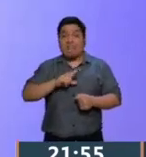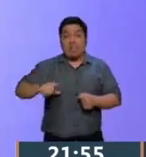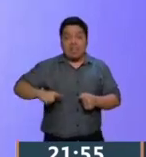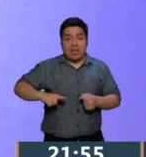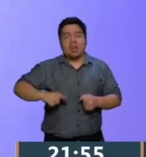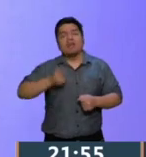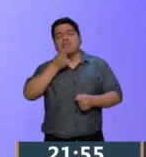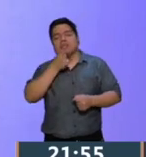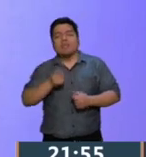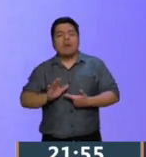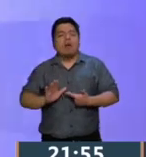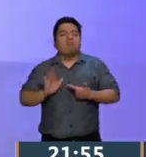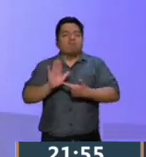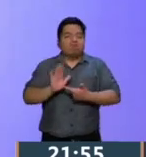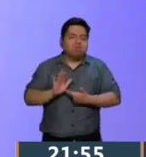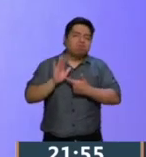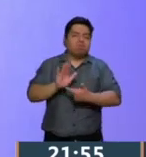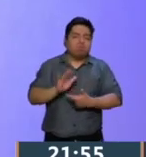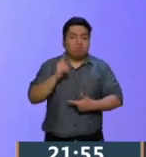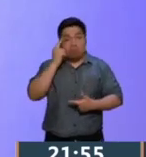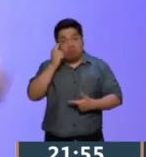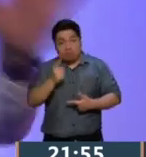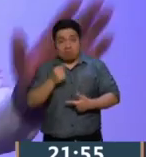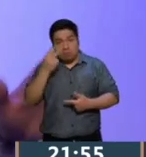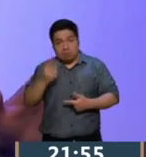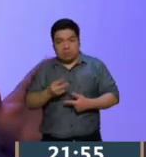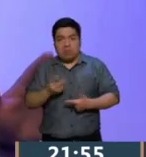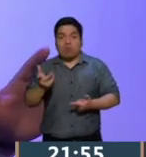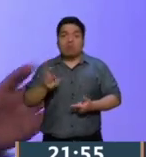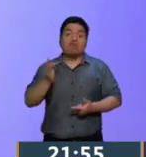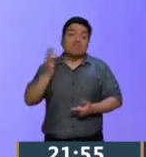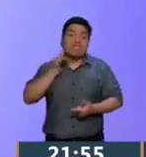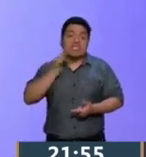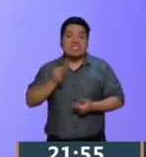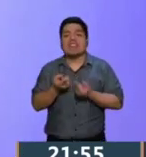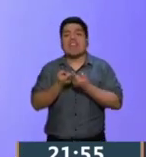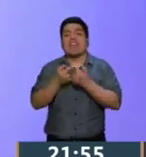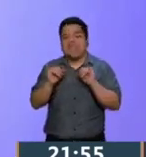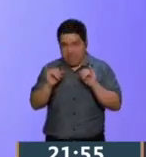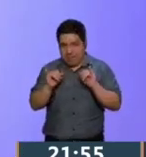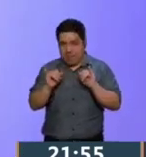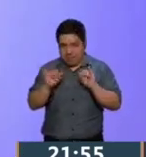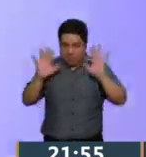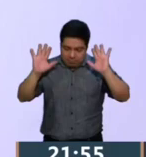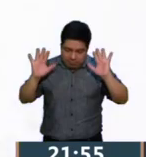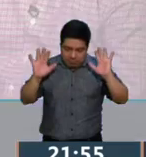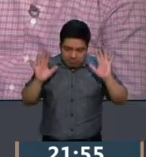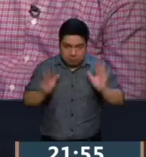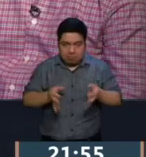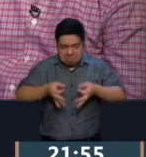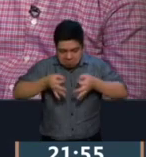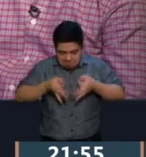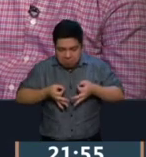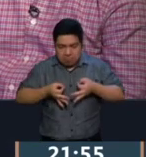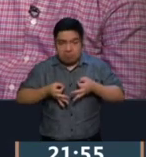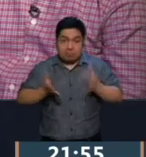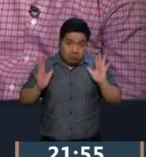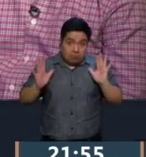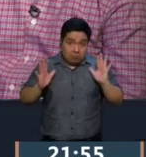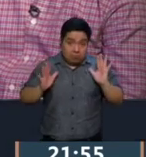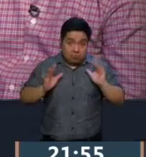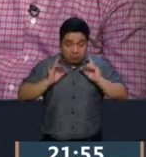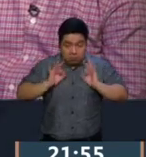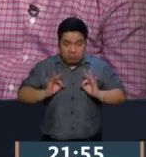comprometió a impulsar una o un fiscal autónomo que tenga el calibre suficiente para